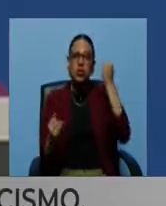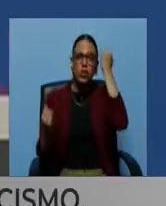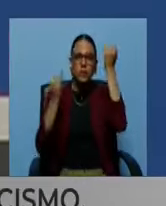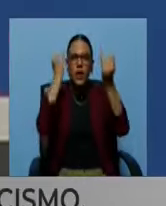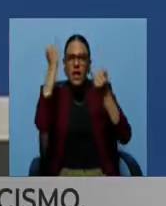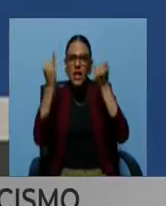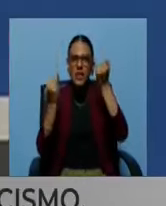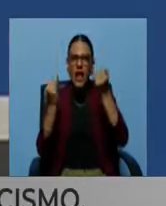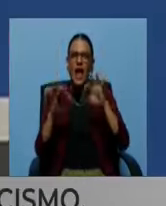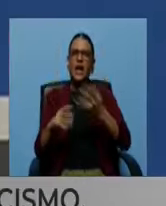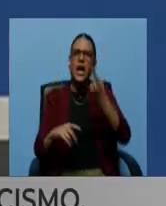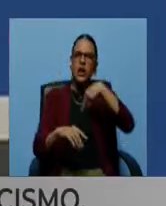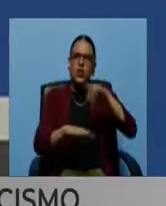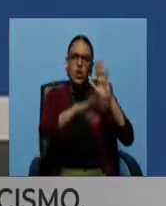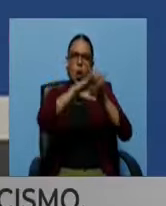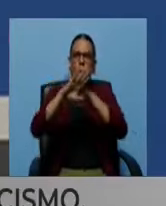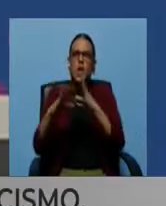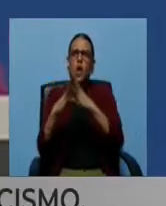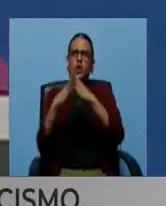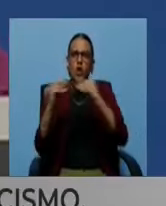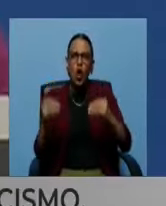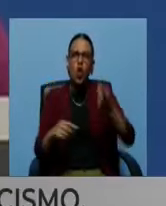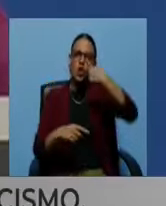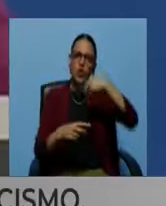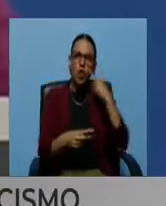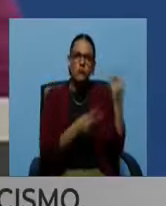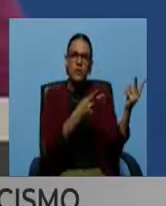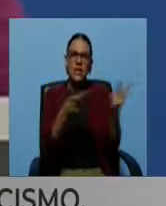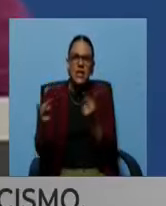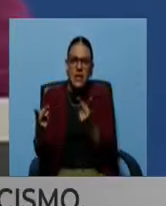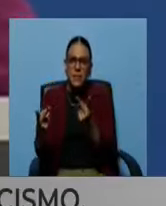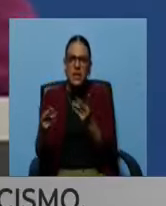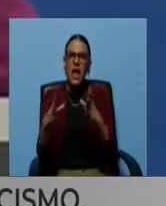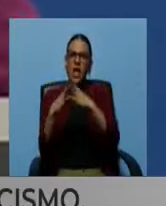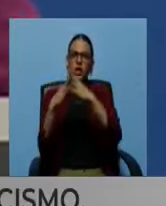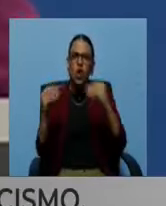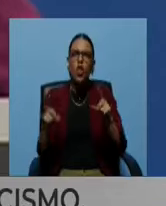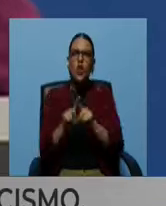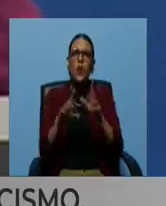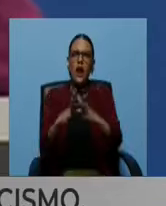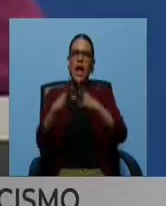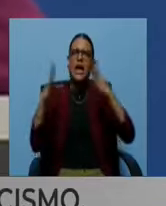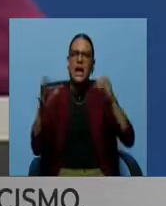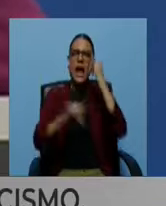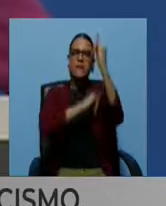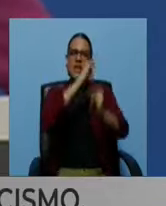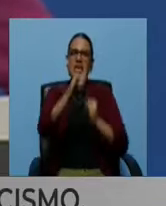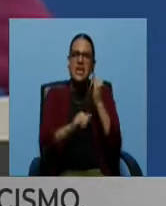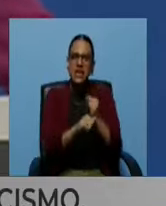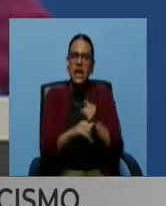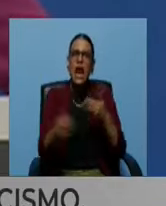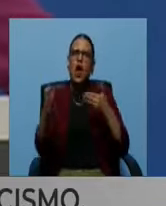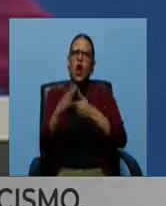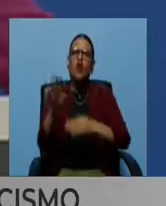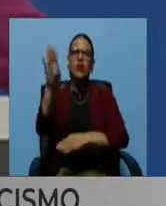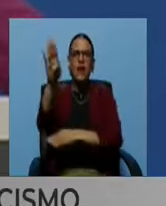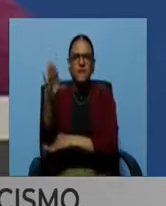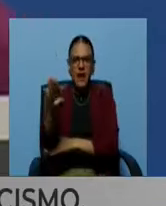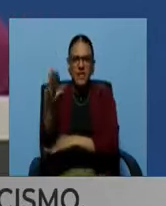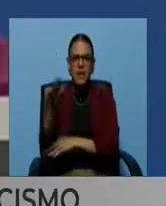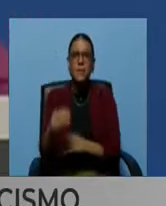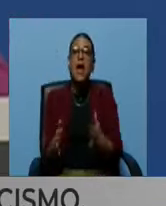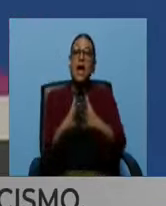es que nos convoquemos todos, que nos invitemos todos a una gran internacional antifascista, a un